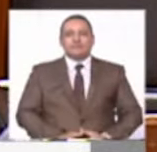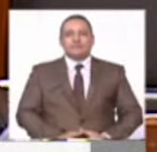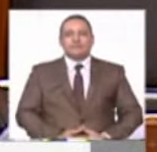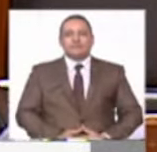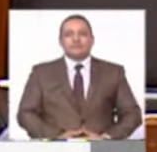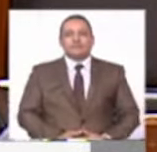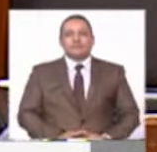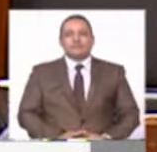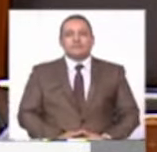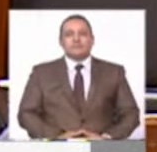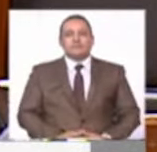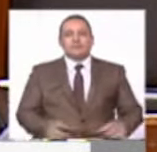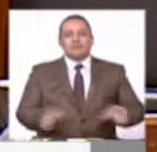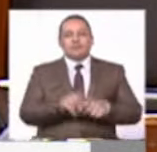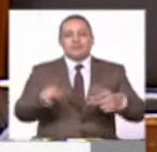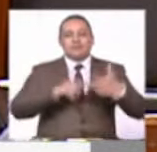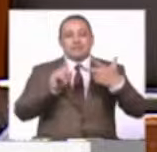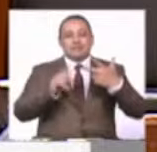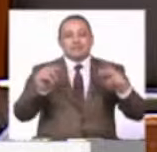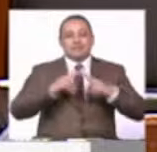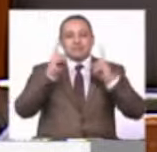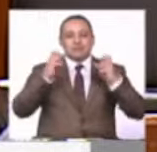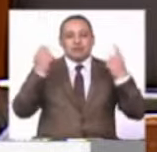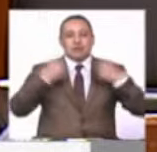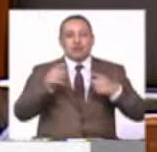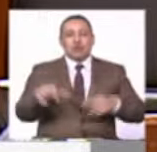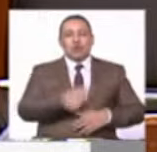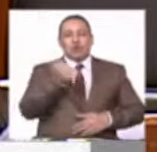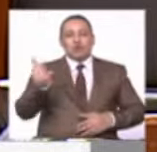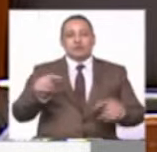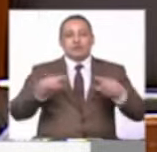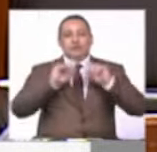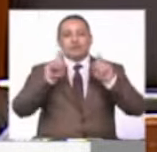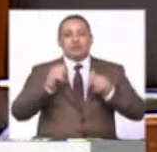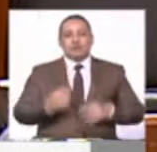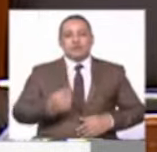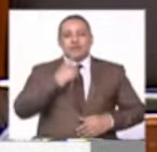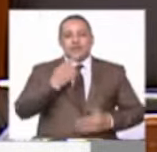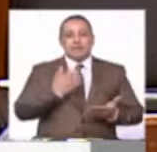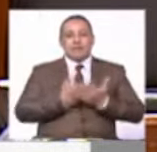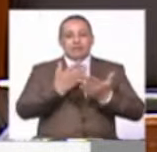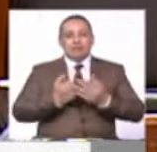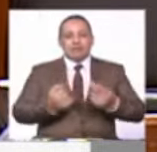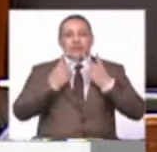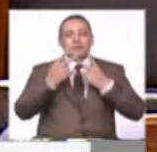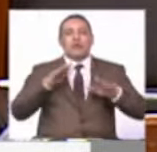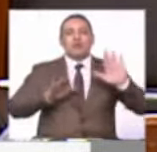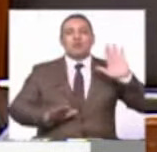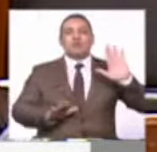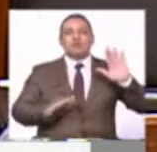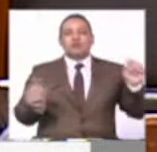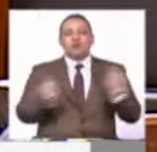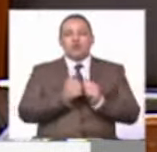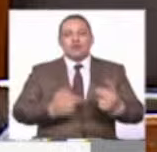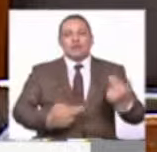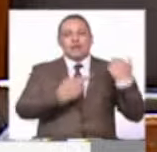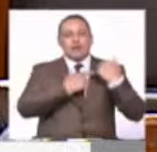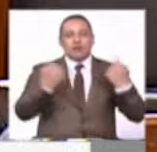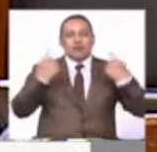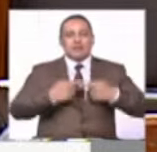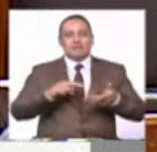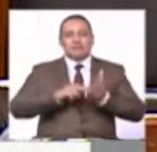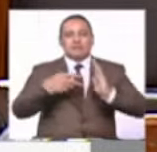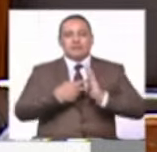compartida En tercer lugar otra cuestión son los efectos de la juramentación del cargo es